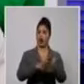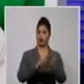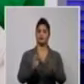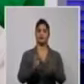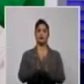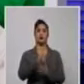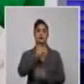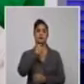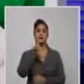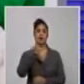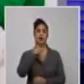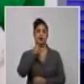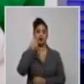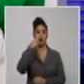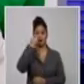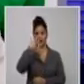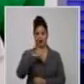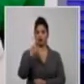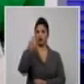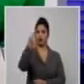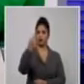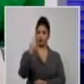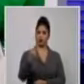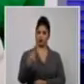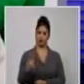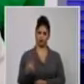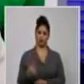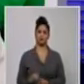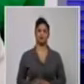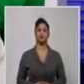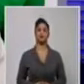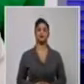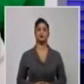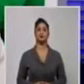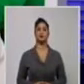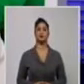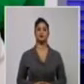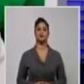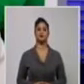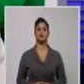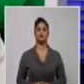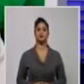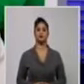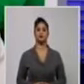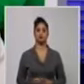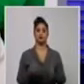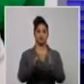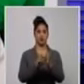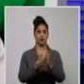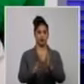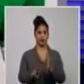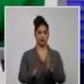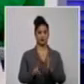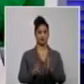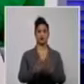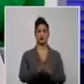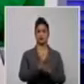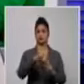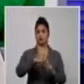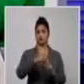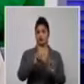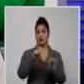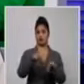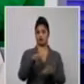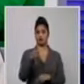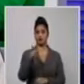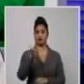una dispersión importante de la enfermedad. De la provincia de Matanzas, los 16 casos autóctonos